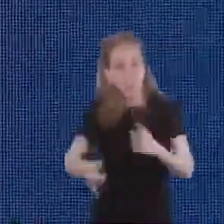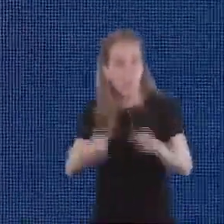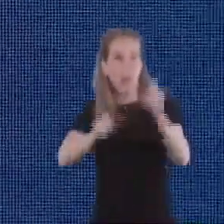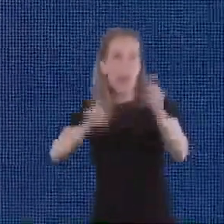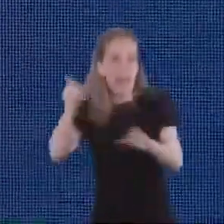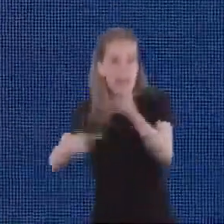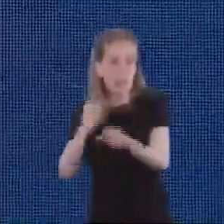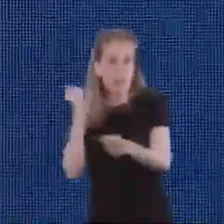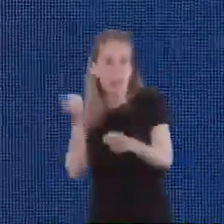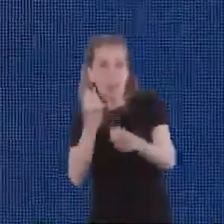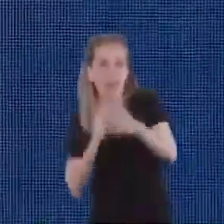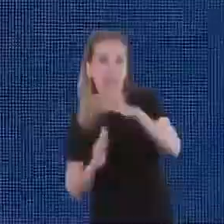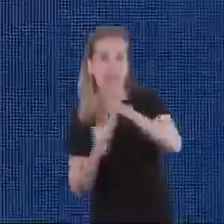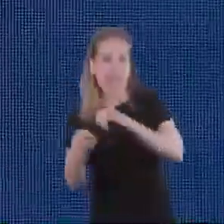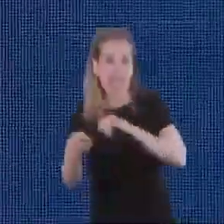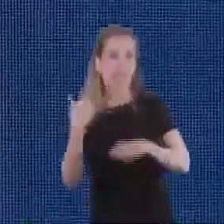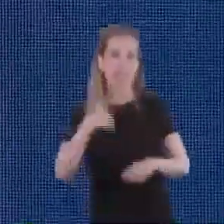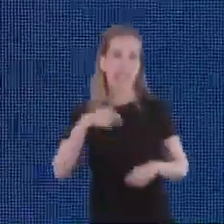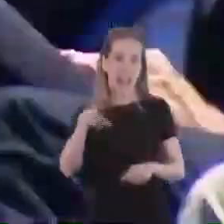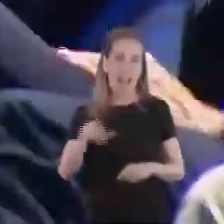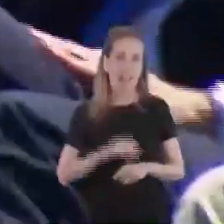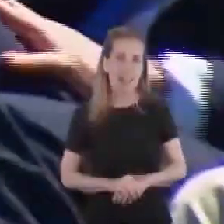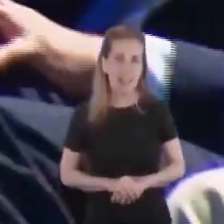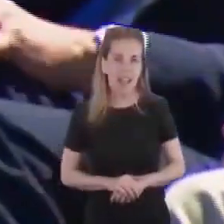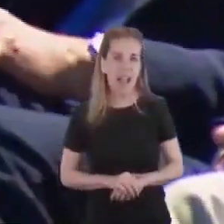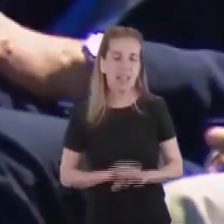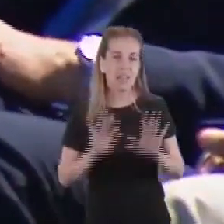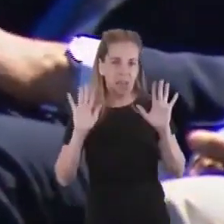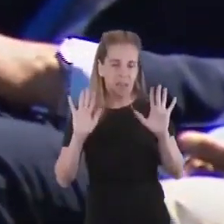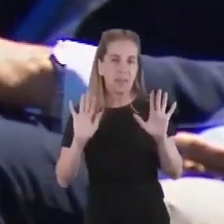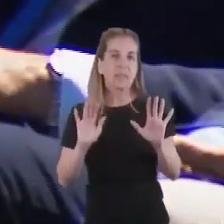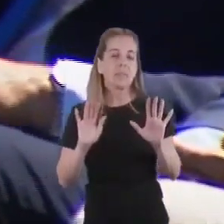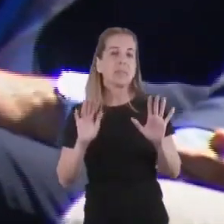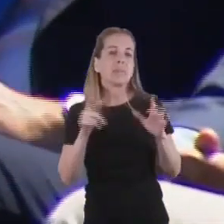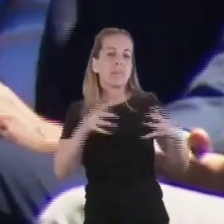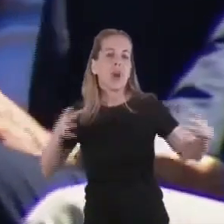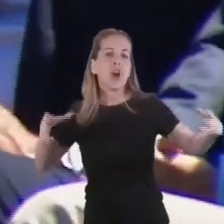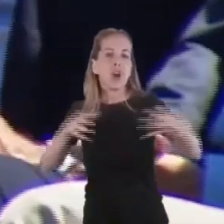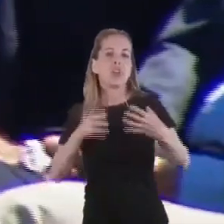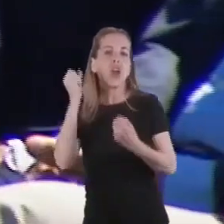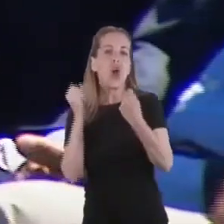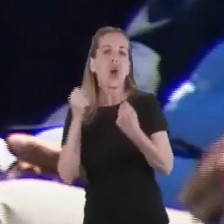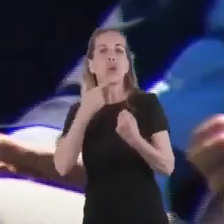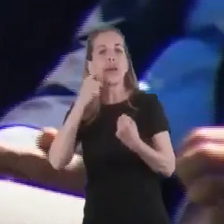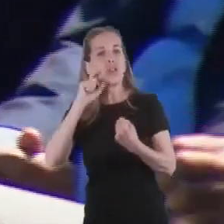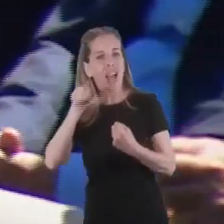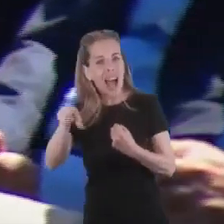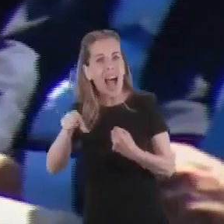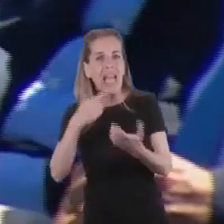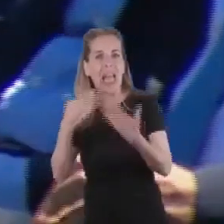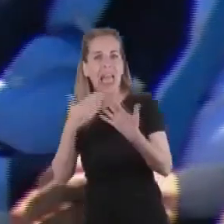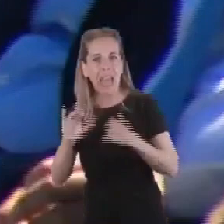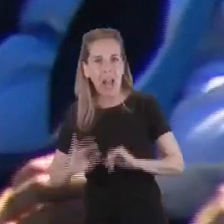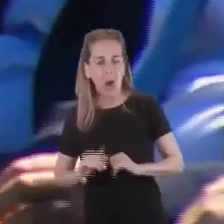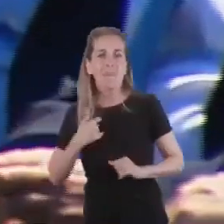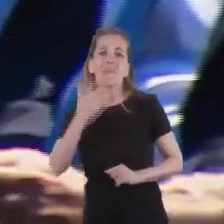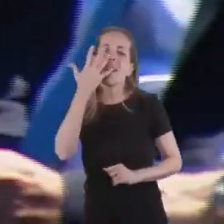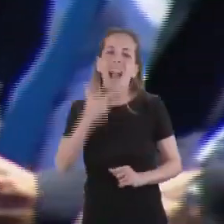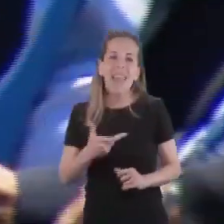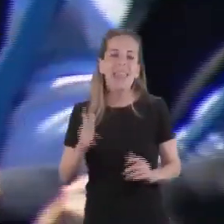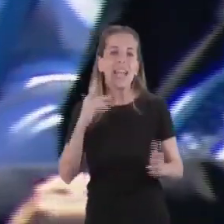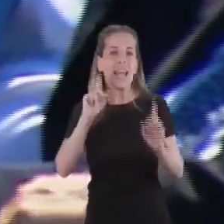de la Argentina en el Consejo Económico y Social. Y me encantaría